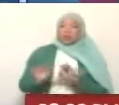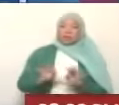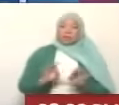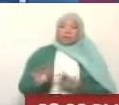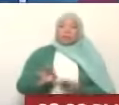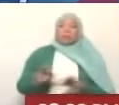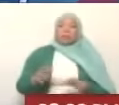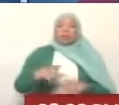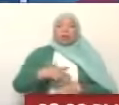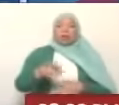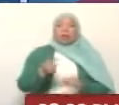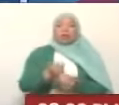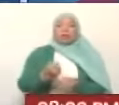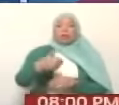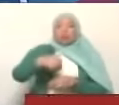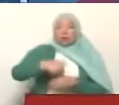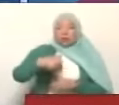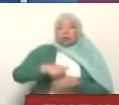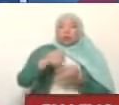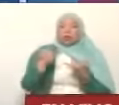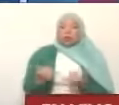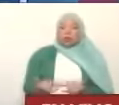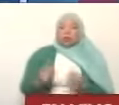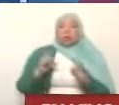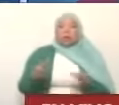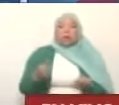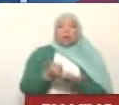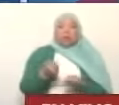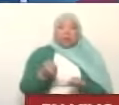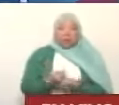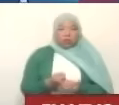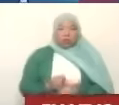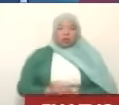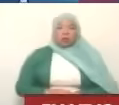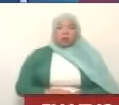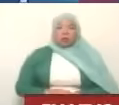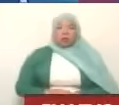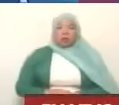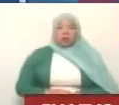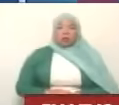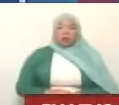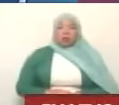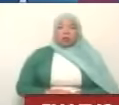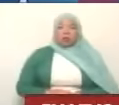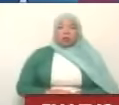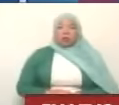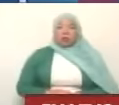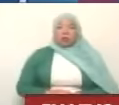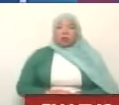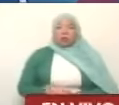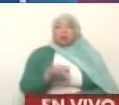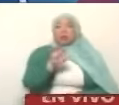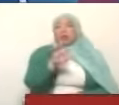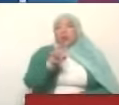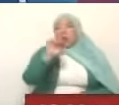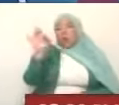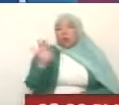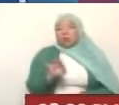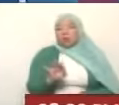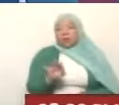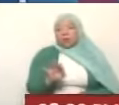esa intención de voto que tenemos ahora, arrancandito, la subamos. 52, dice